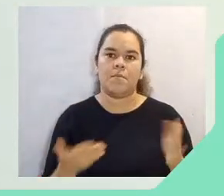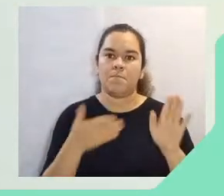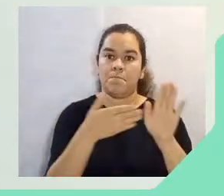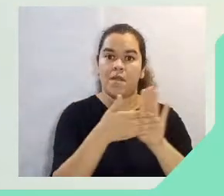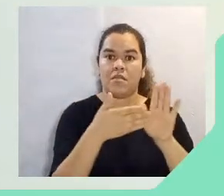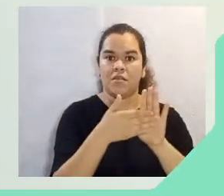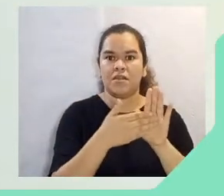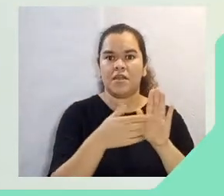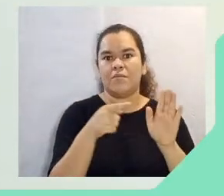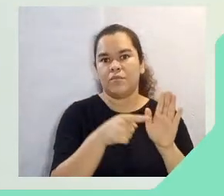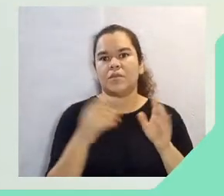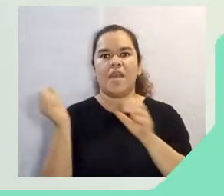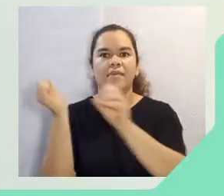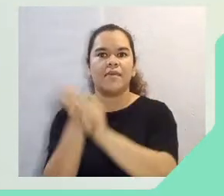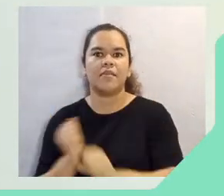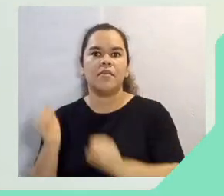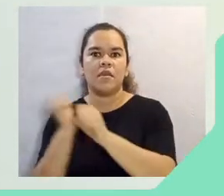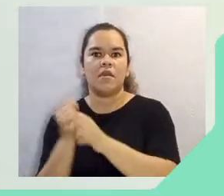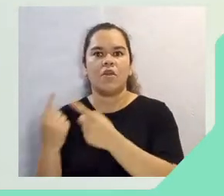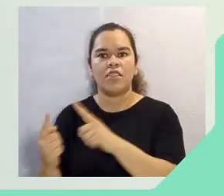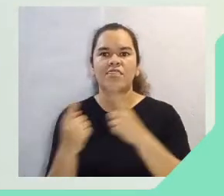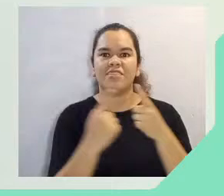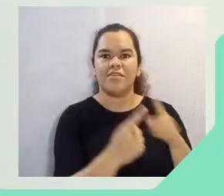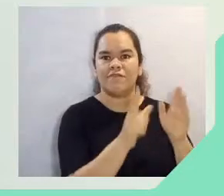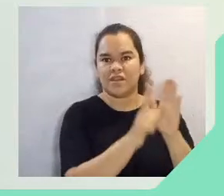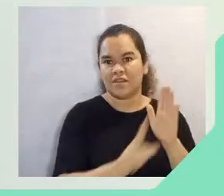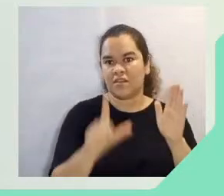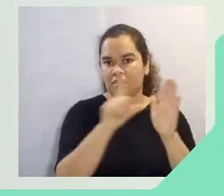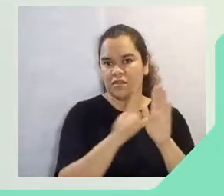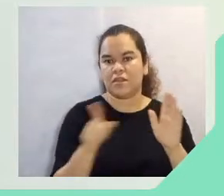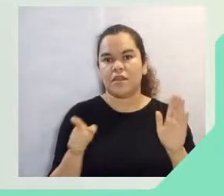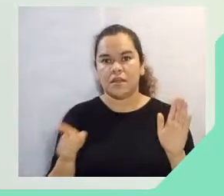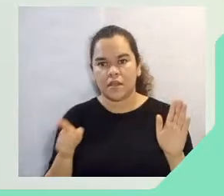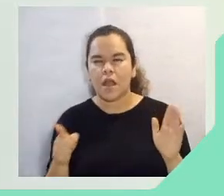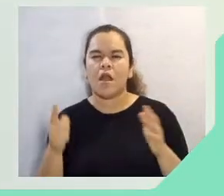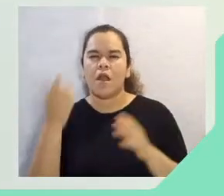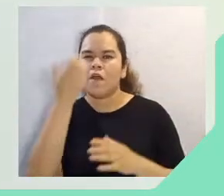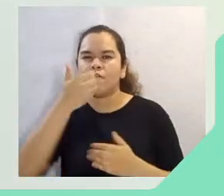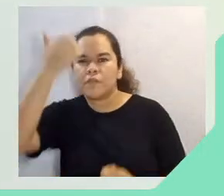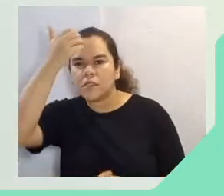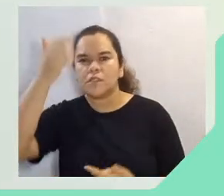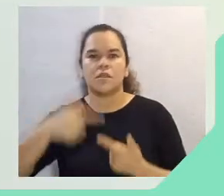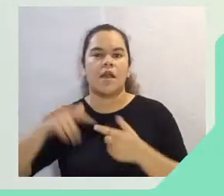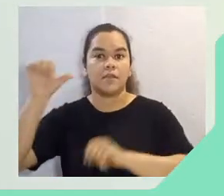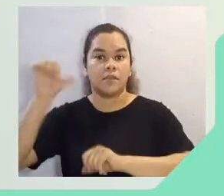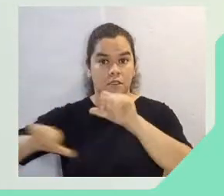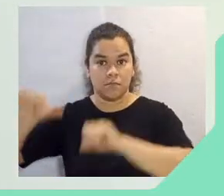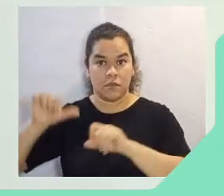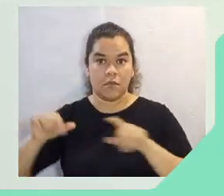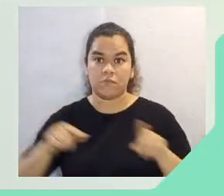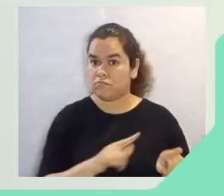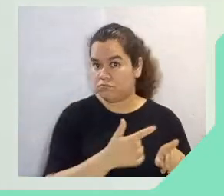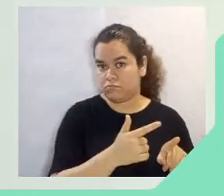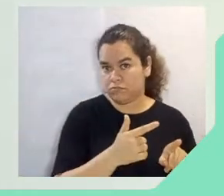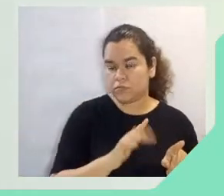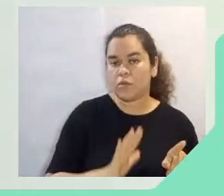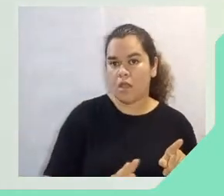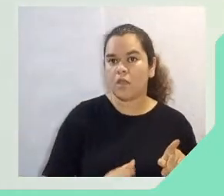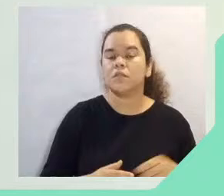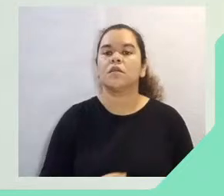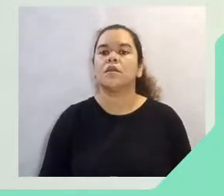de una ingeniería que incorpora física, química, módulo de física,